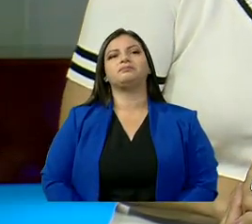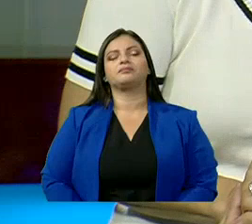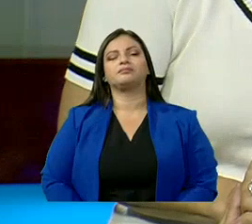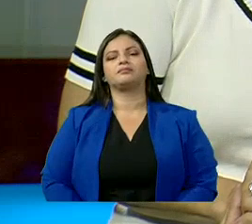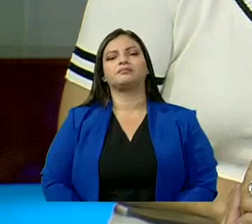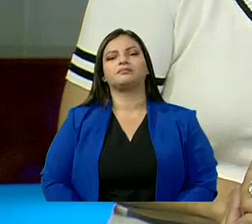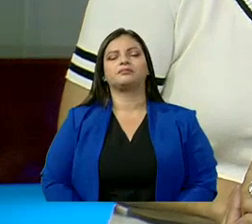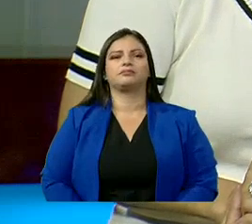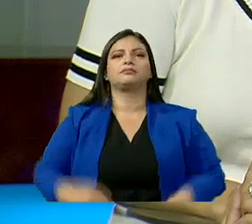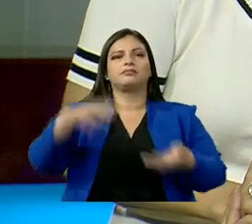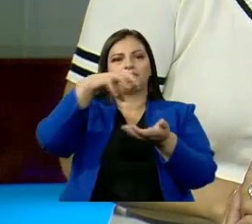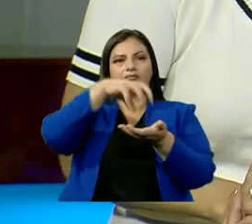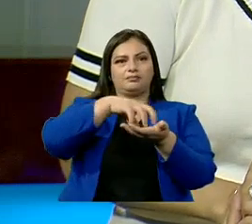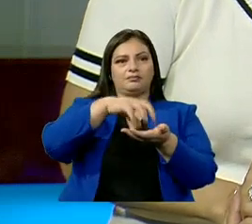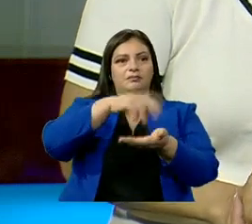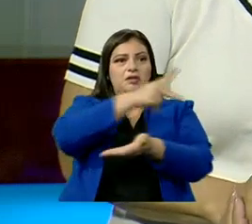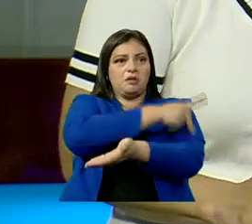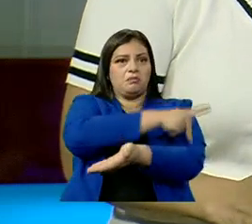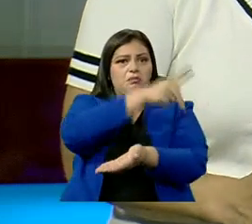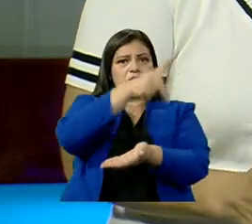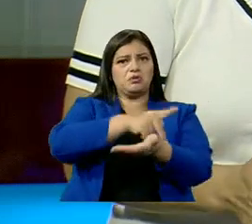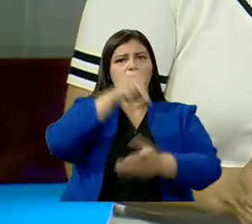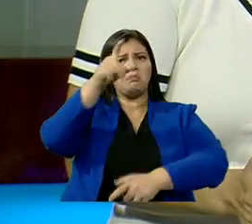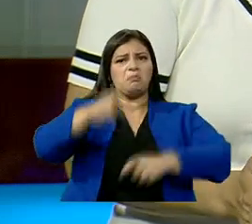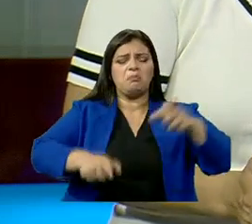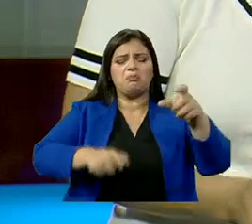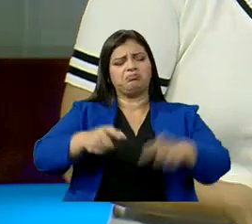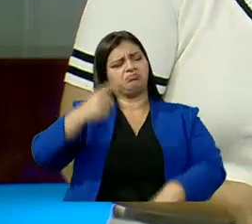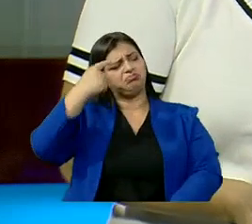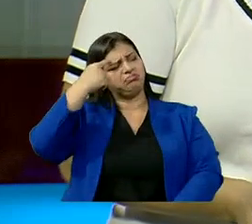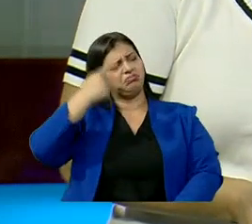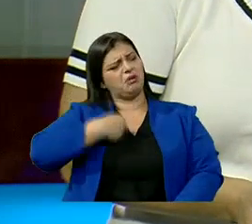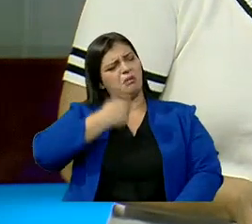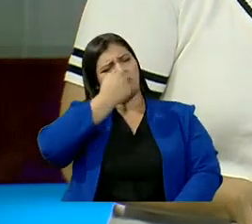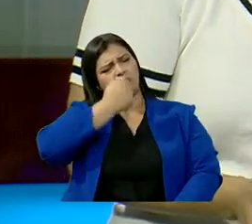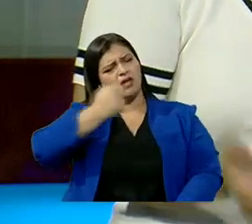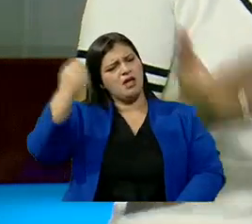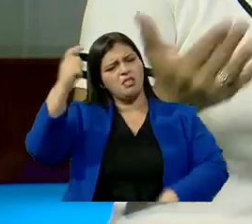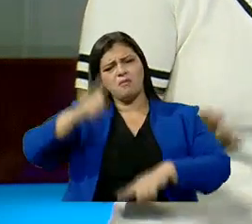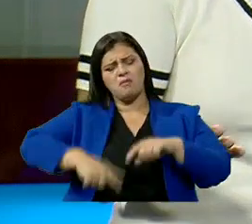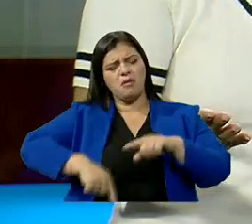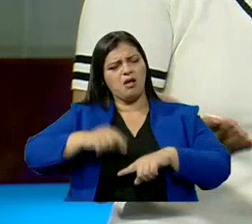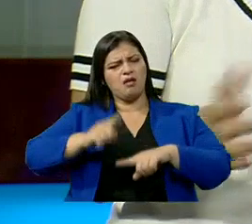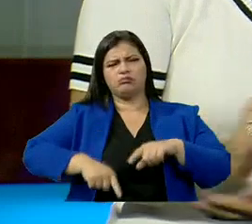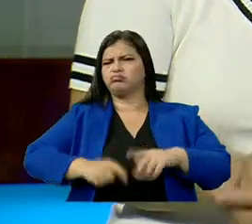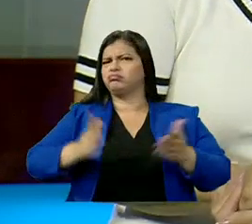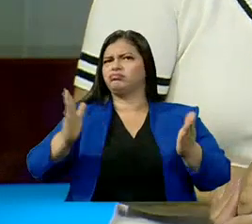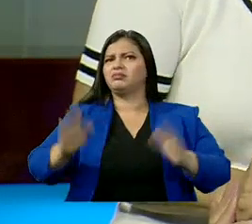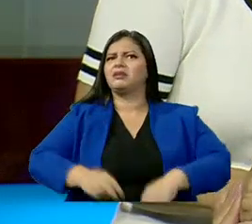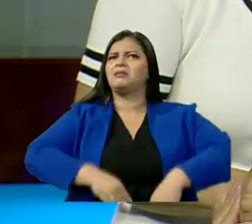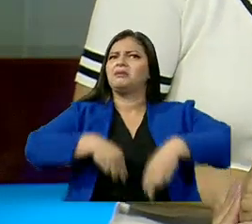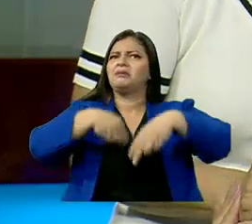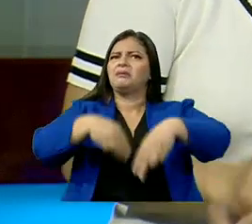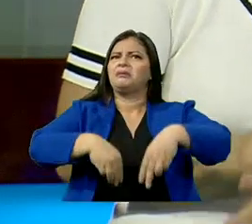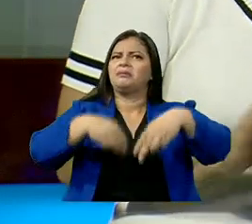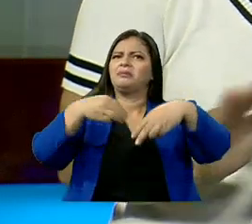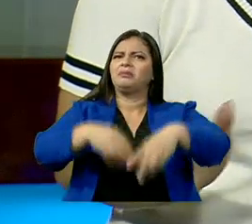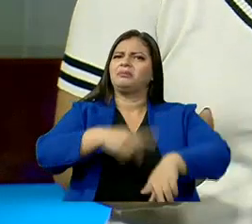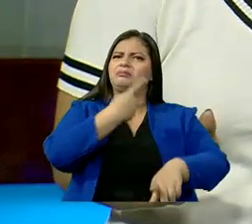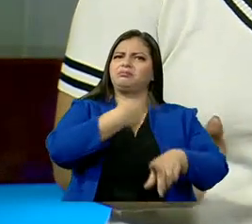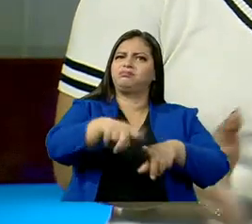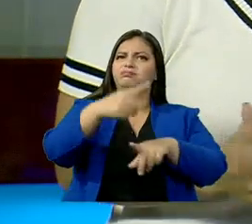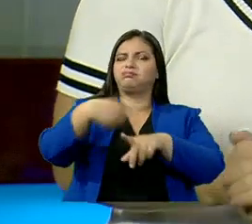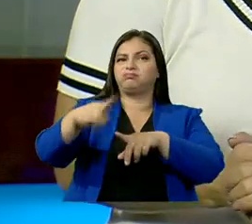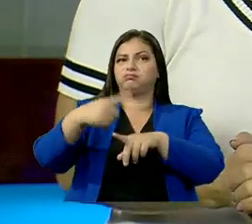también en la provincia de Pichincha para que las personas que no salieron de la capital disfruten del feriado de carnaval. Las